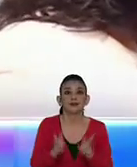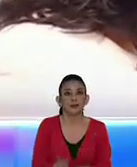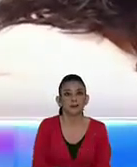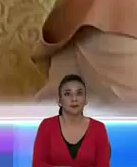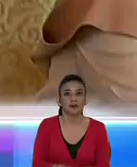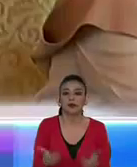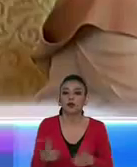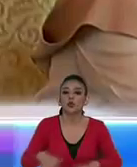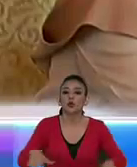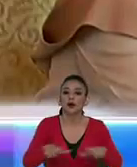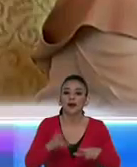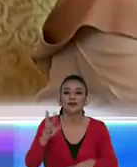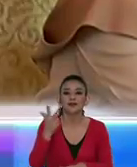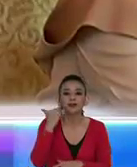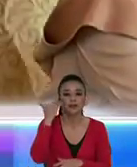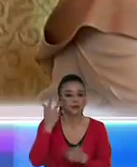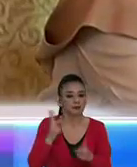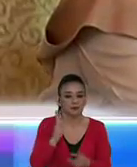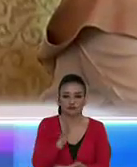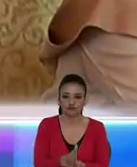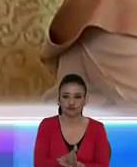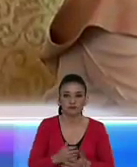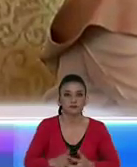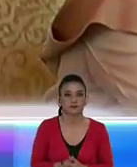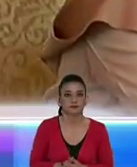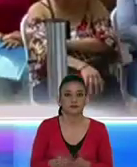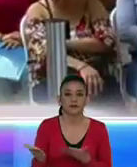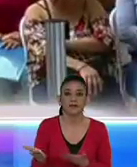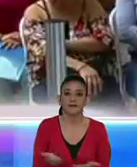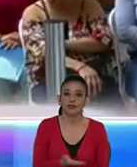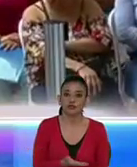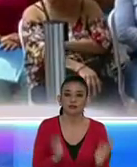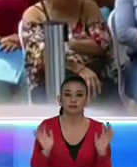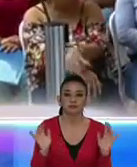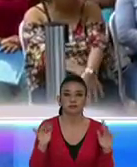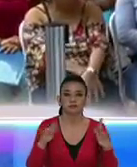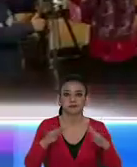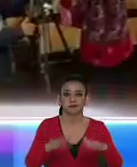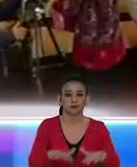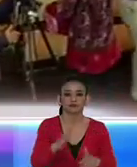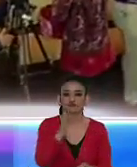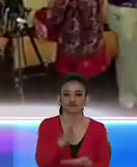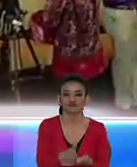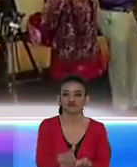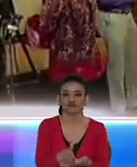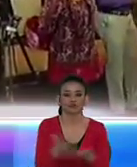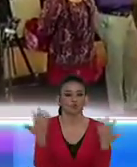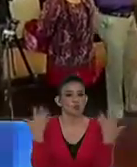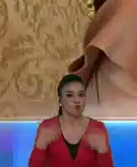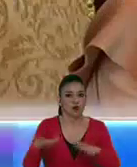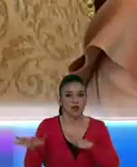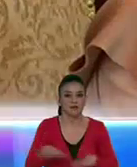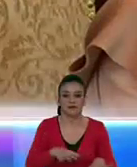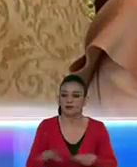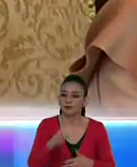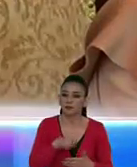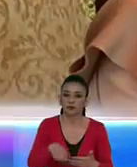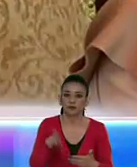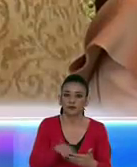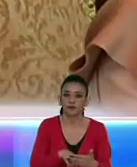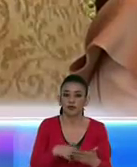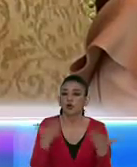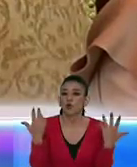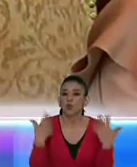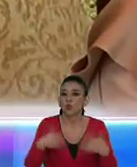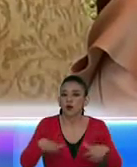gerontológicos. Aclaró que no podrán organizarse eventos de concentración masiva para ninguna actividad. No importa a qué se